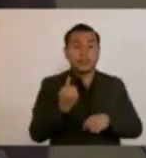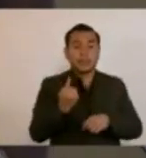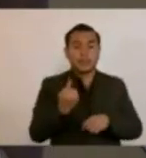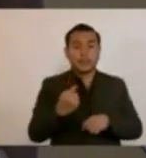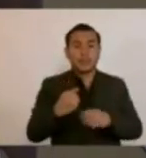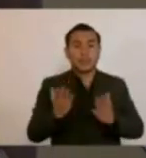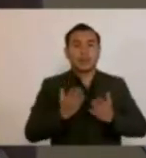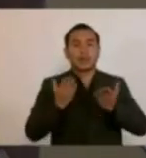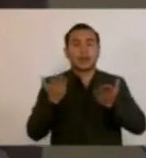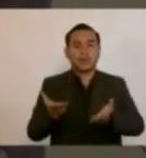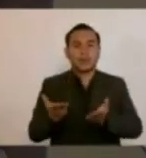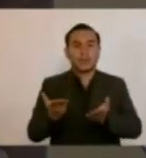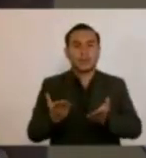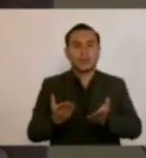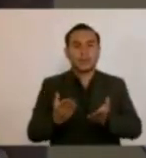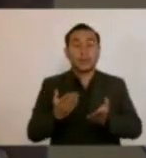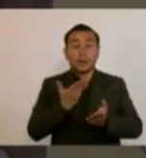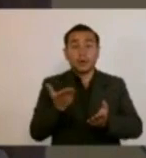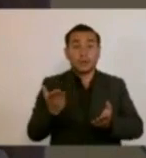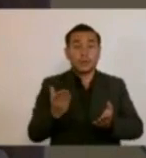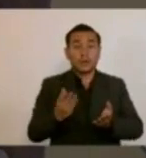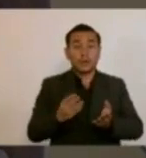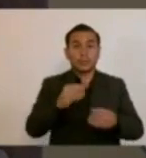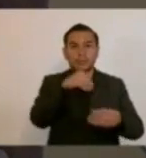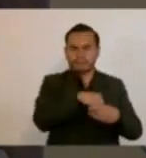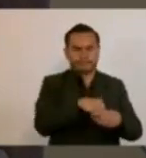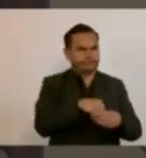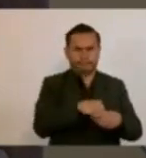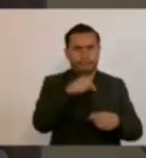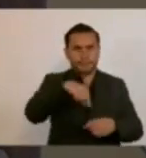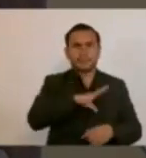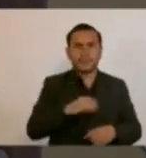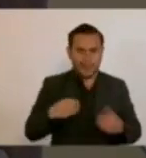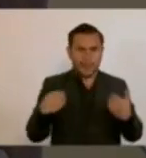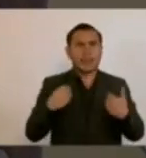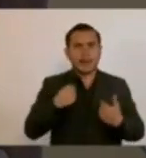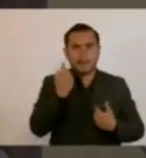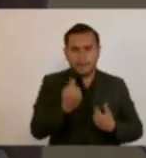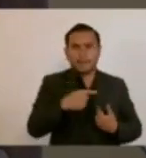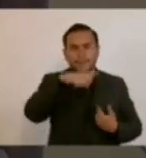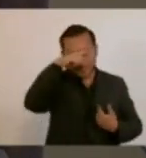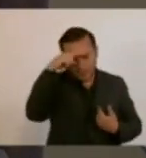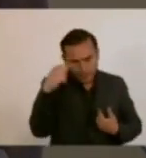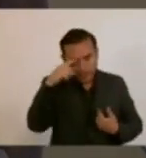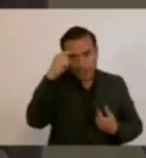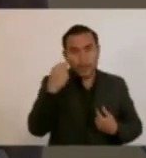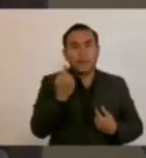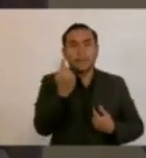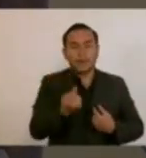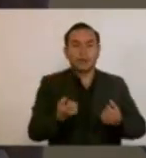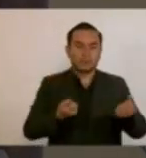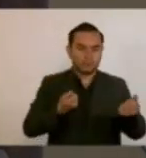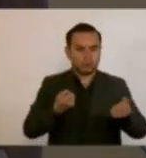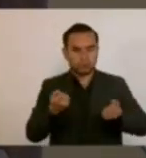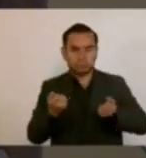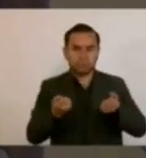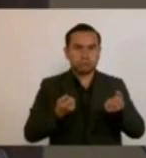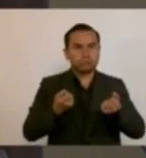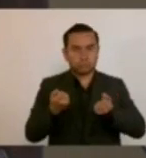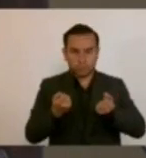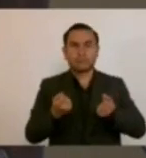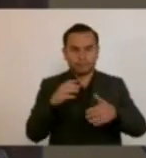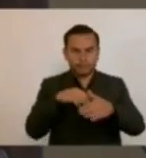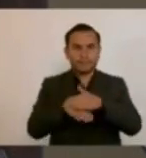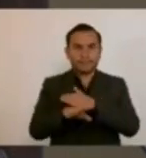en El Salvador hay suficientes personas que pueden descargar el producto. Pero el conductor del furgón sí puede ingresar,